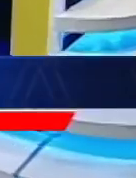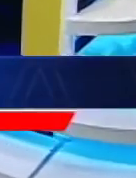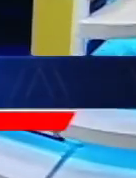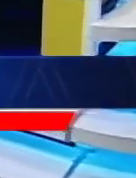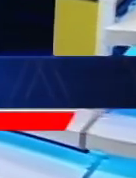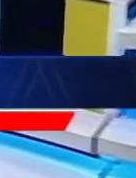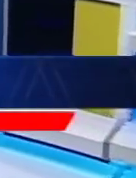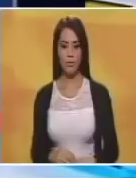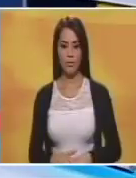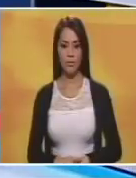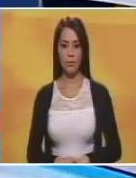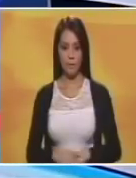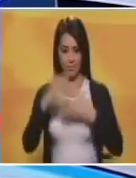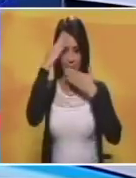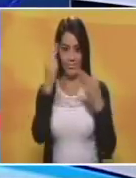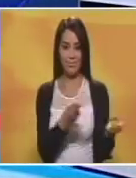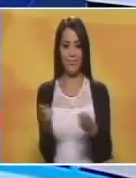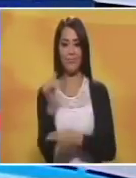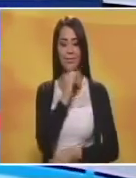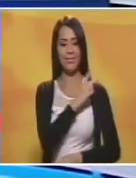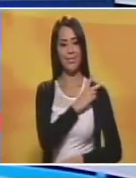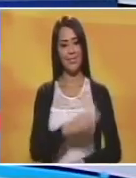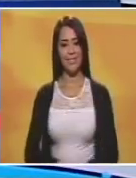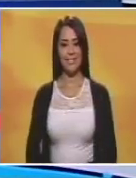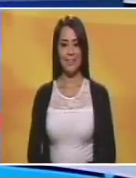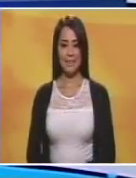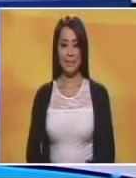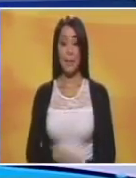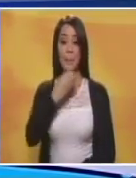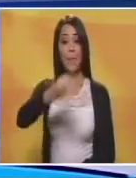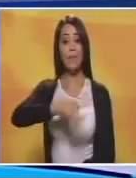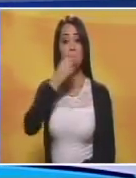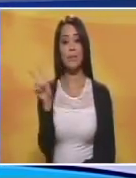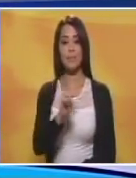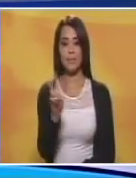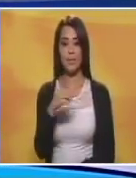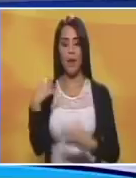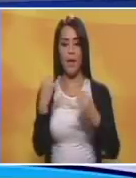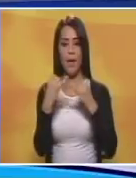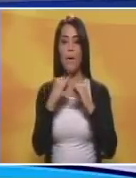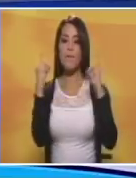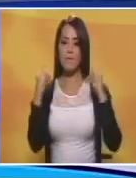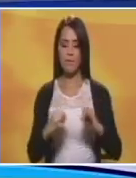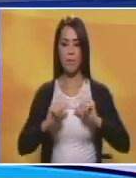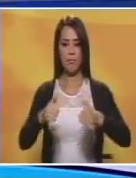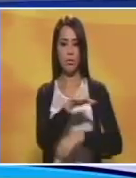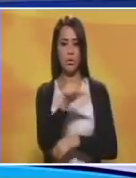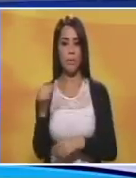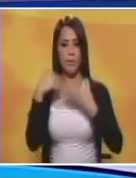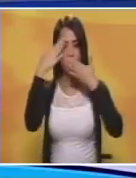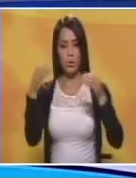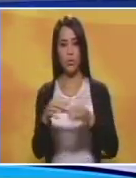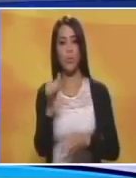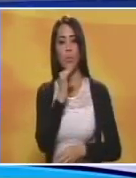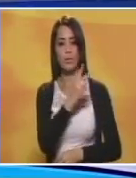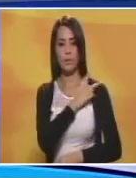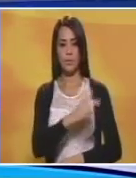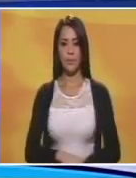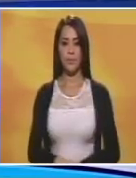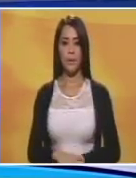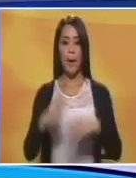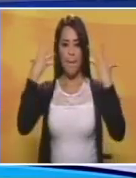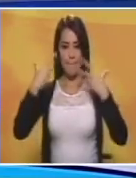Hola, ¿qué tal amigos? Bienvenidos a la emisión meridiana de su Noticiero Venevisión. Muy buenas tardes, Venezuela. Feliz inicio de semana. Les saludamos en nombre del equipo de Noticiero